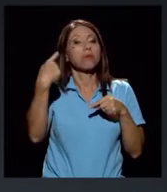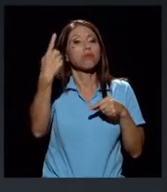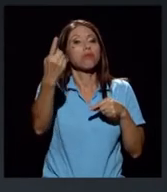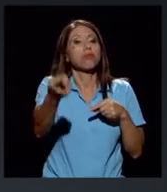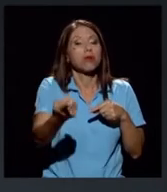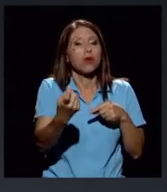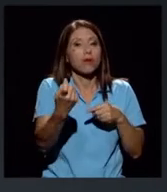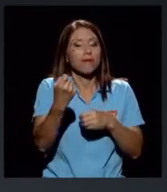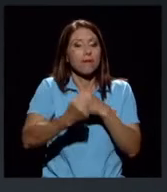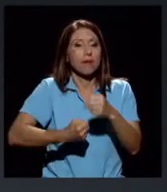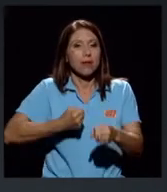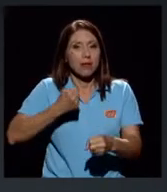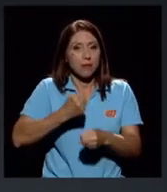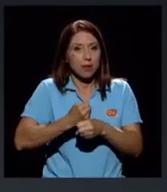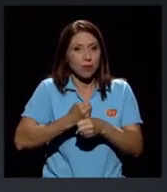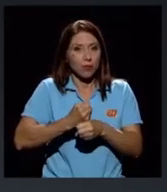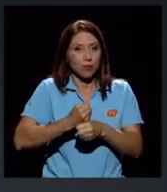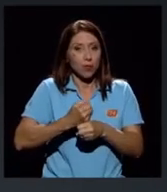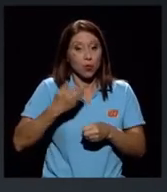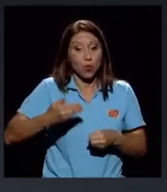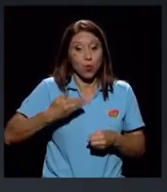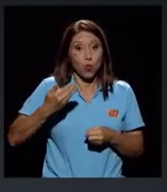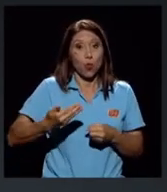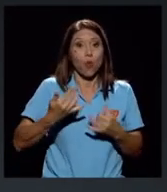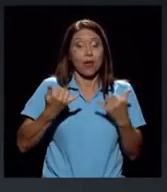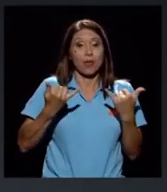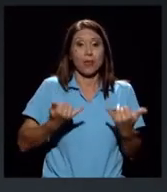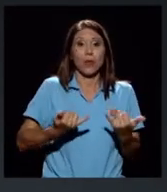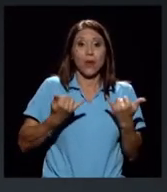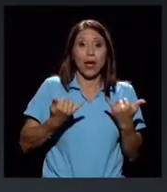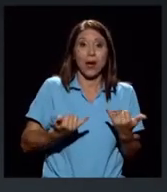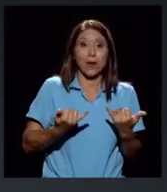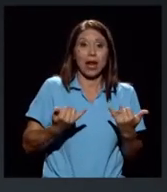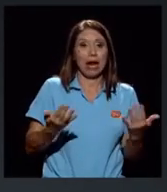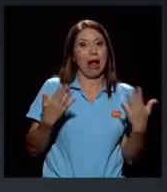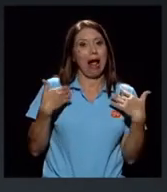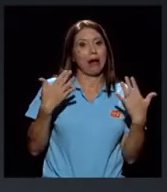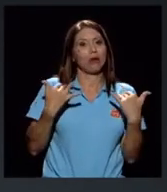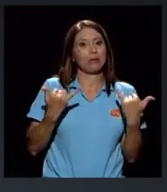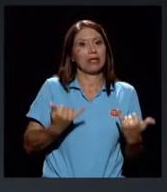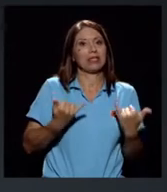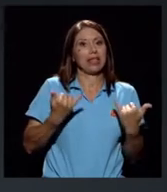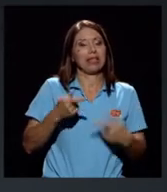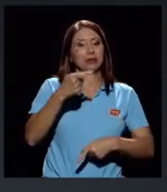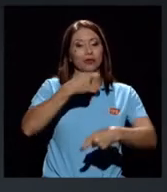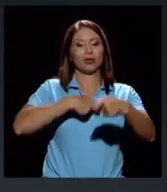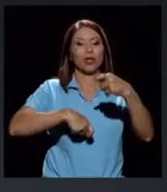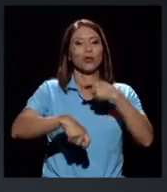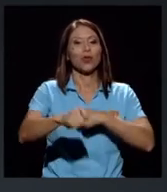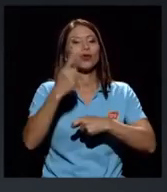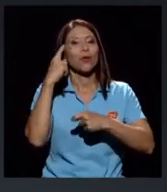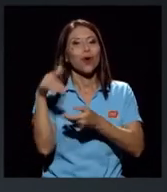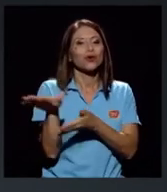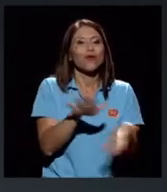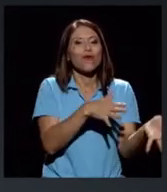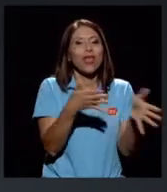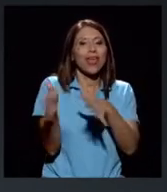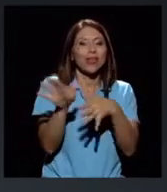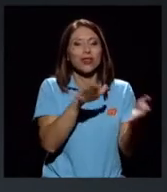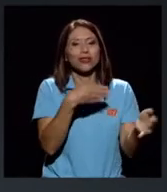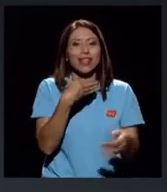presentes vayan a ser sustituidos por los vientos de diciembre y un poco de un poco antes de eso y